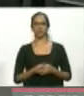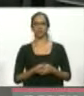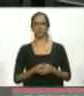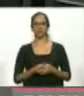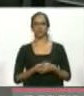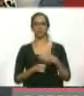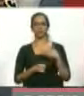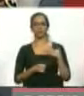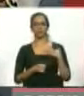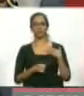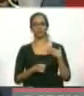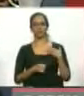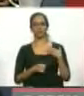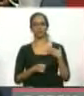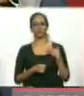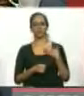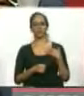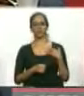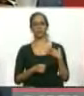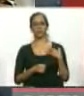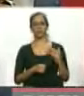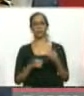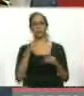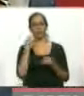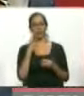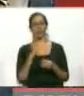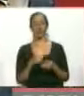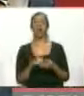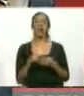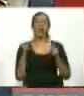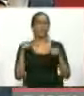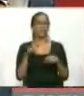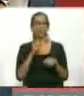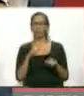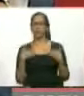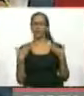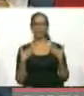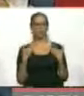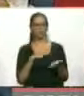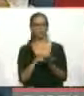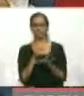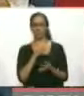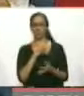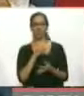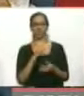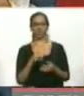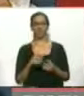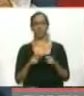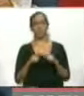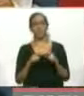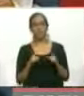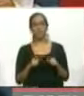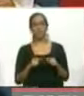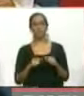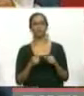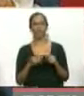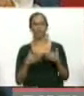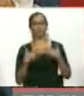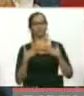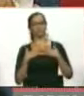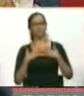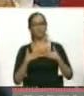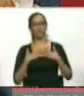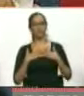con aviso escuchen algo a mí esto no me alegra lo que está pasando en chile pero sí a veces entre un fresquito como qué